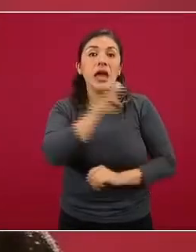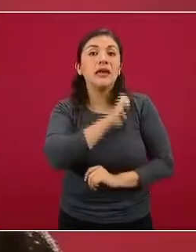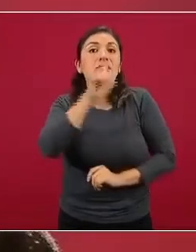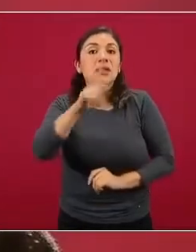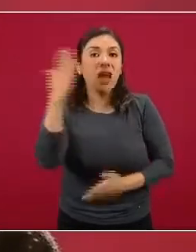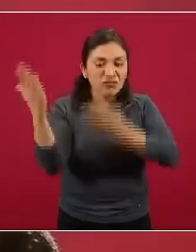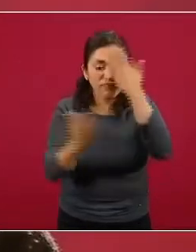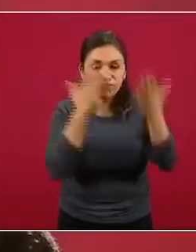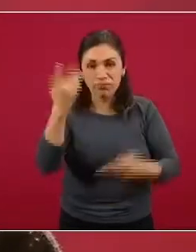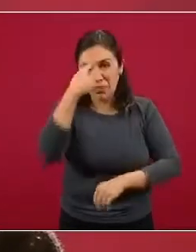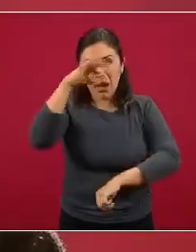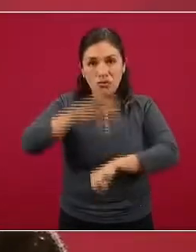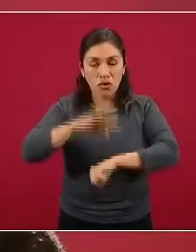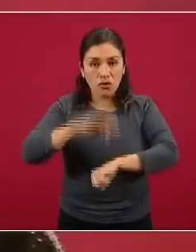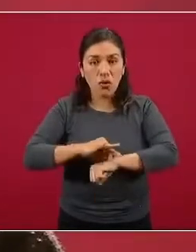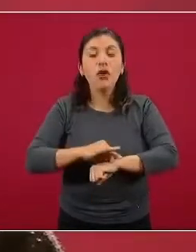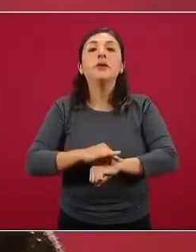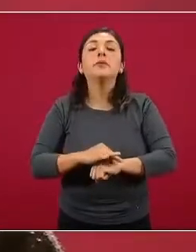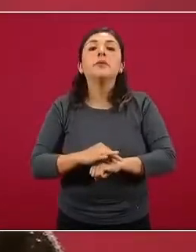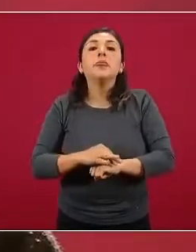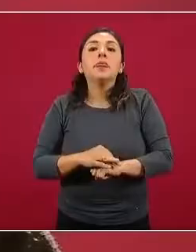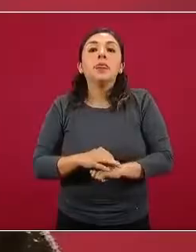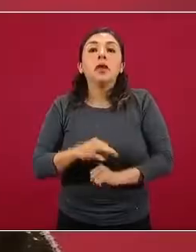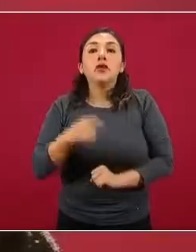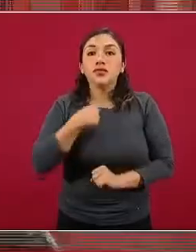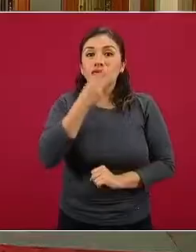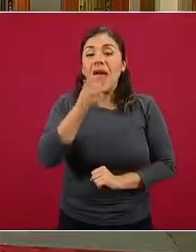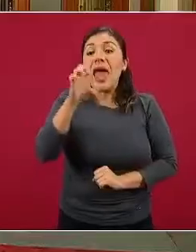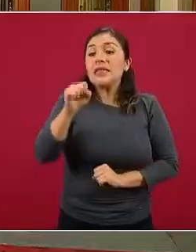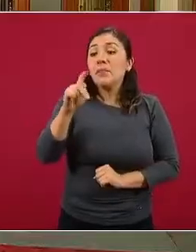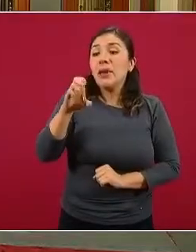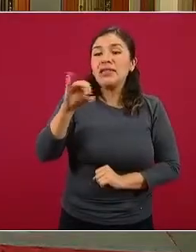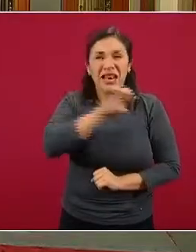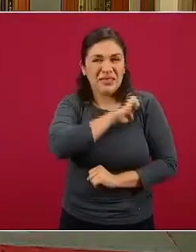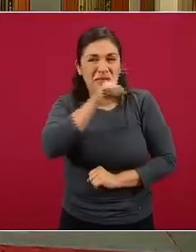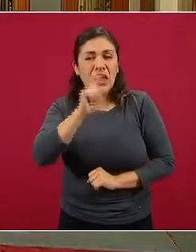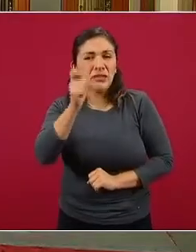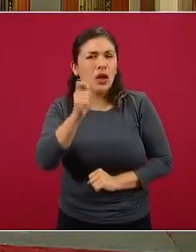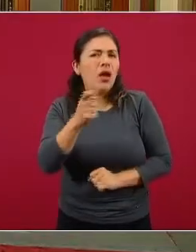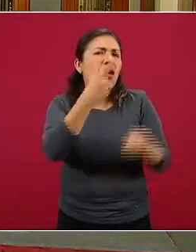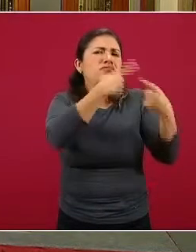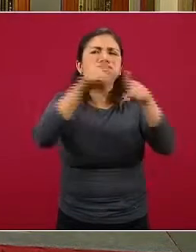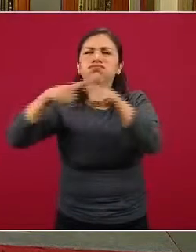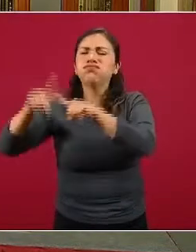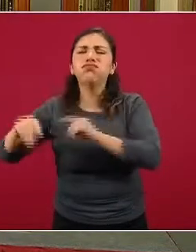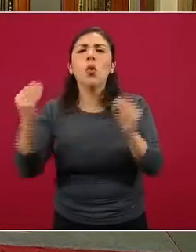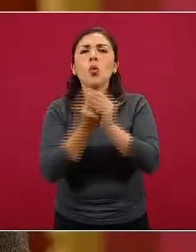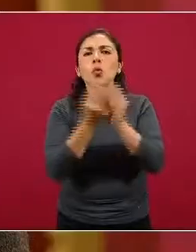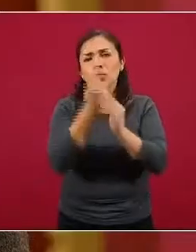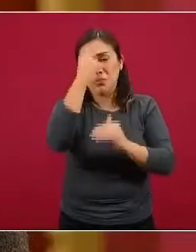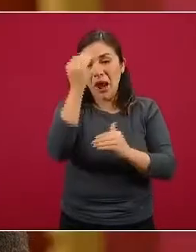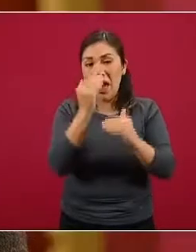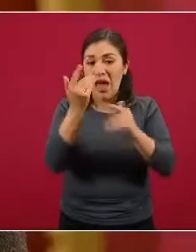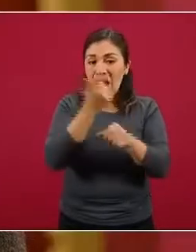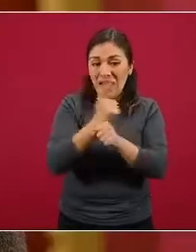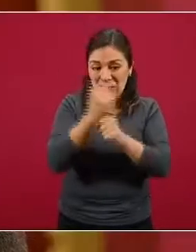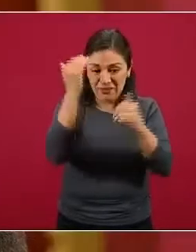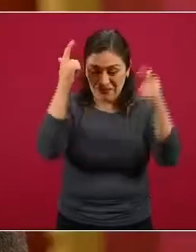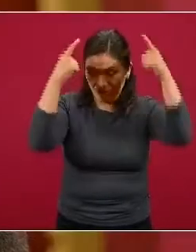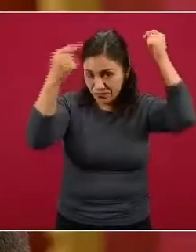especialidad médica. Cuando decimos la especialidad, estamos hablando de múltiples cursos de posgrado universitario